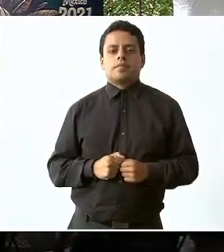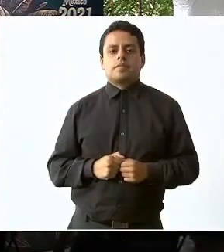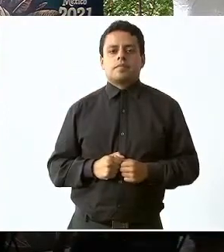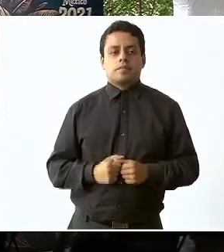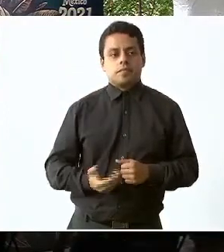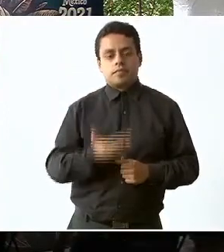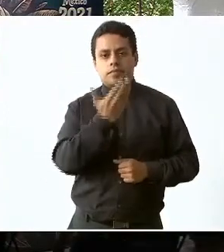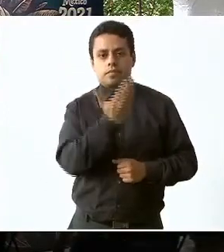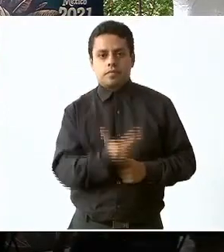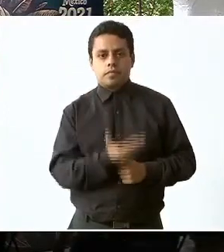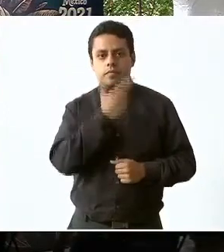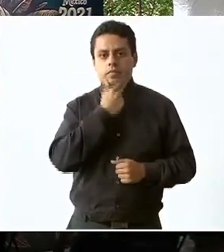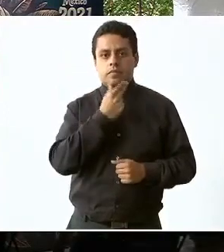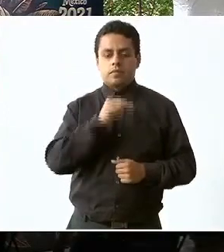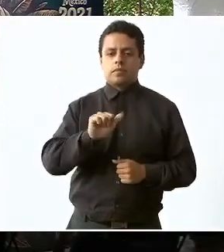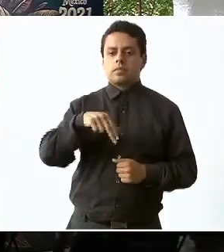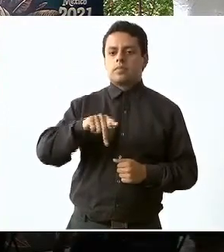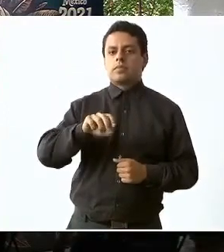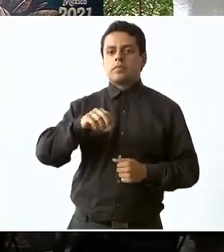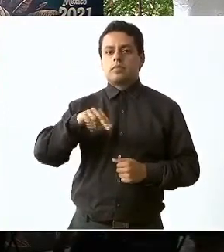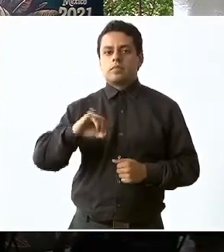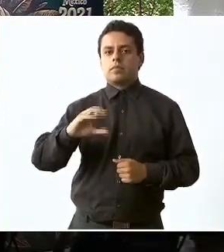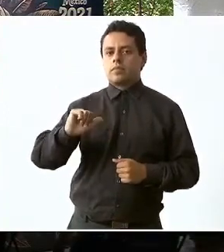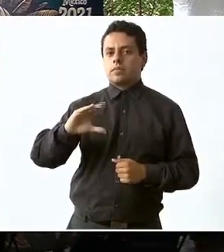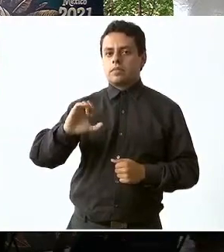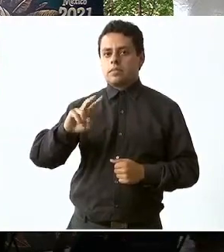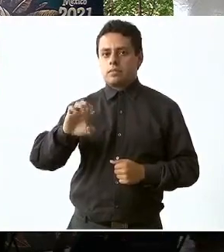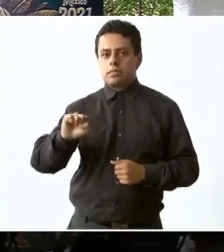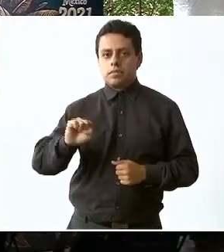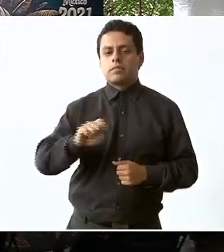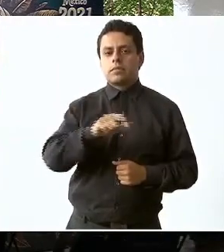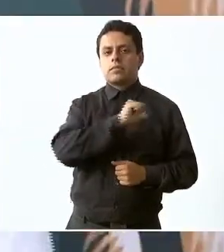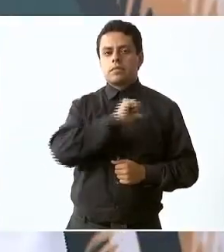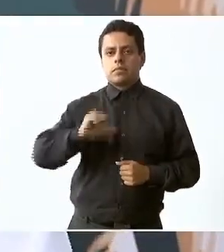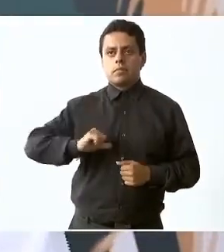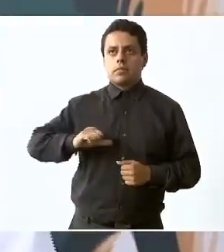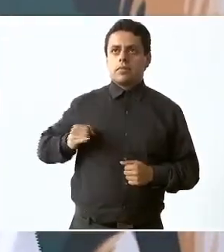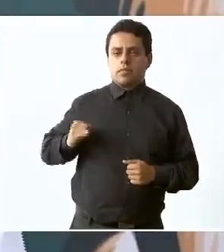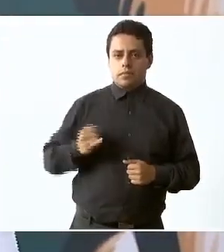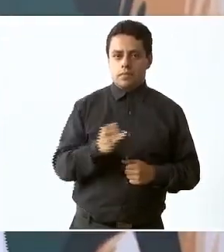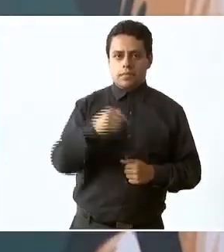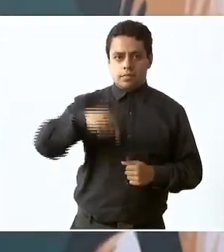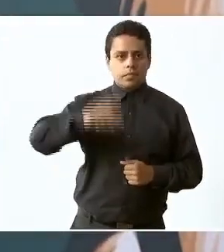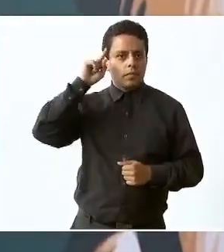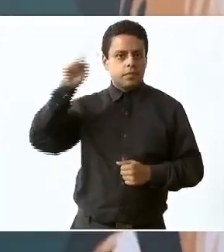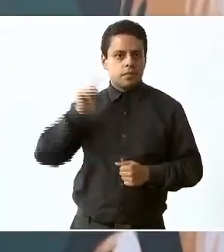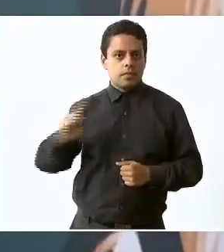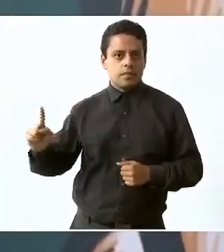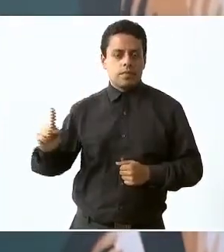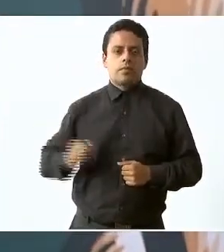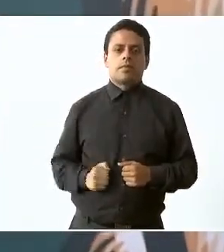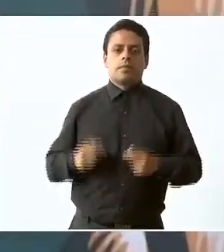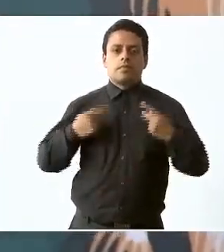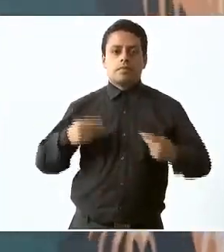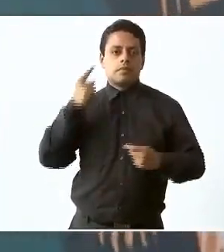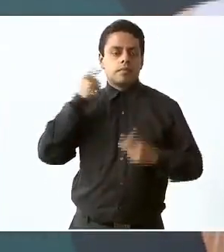Ciudadano Antonio Aceves Sánchez, presidente municipal de Jerez de García, Salinas, Zacatecas.